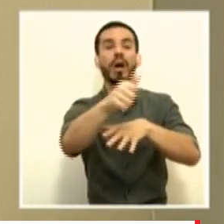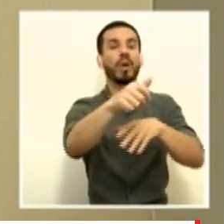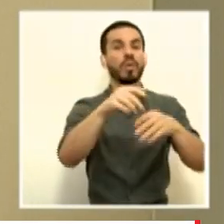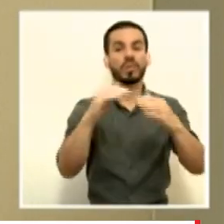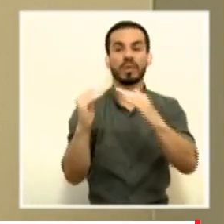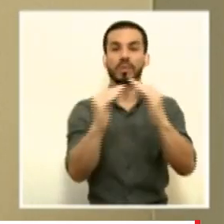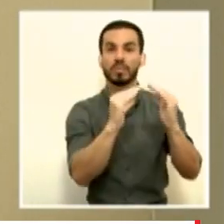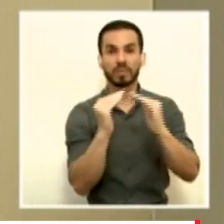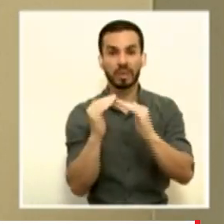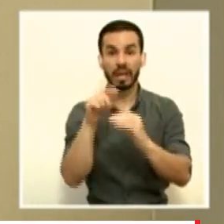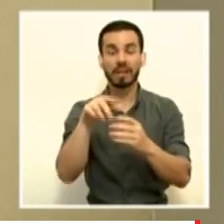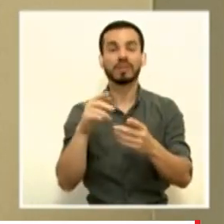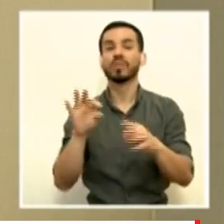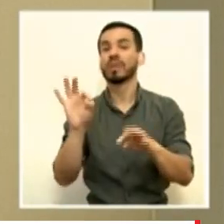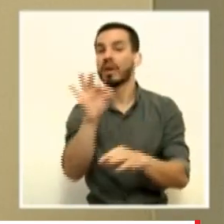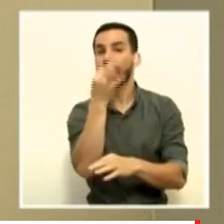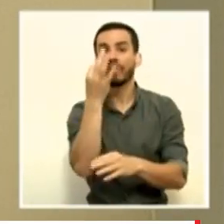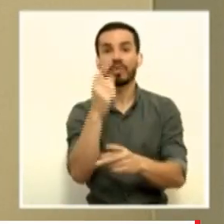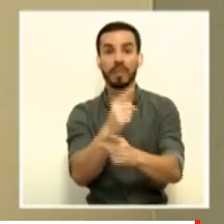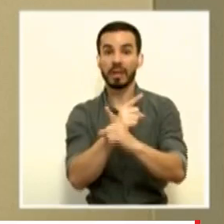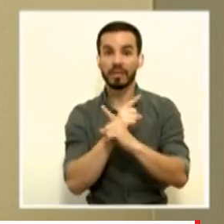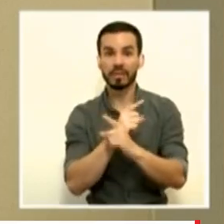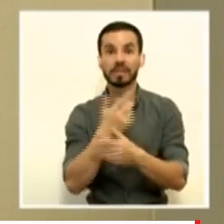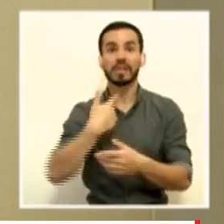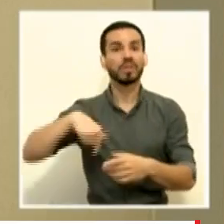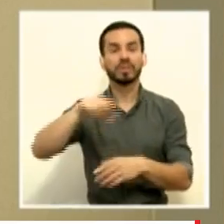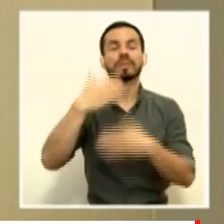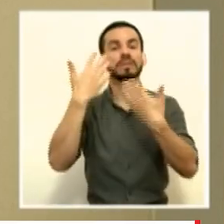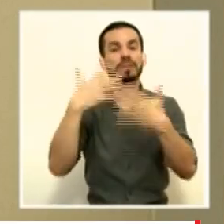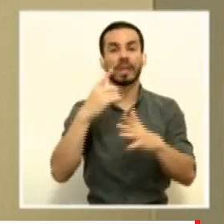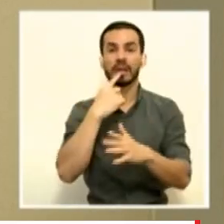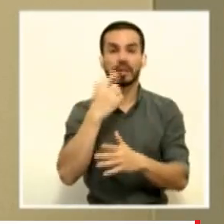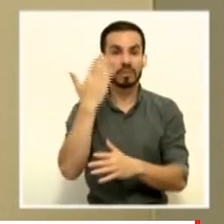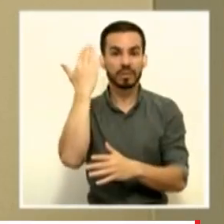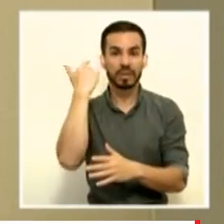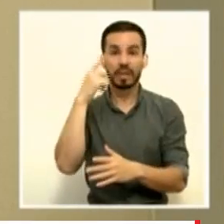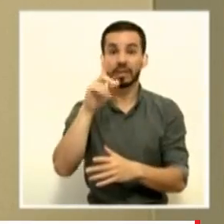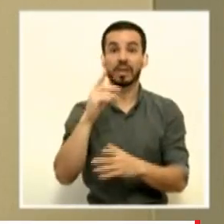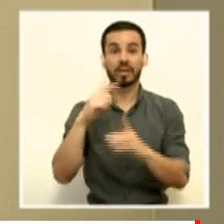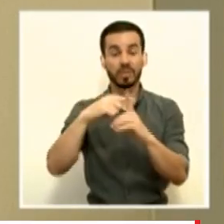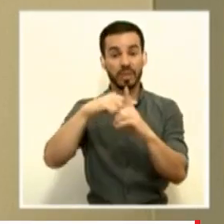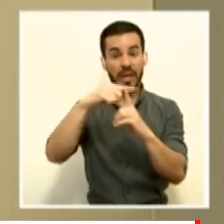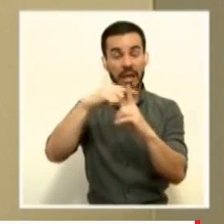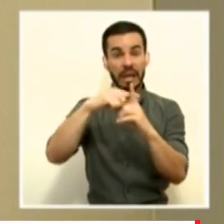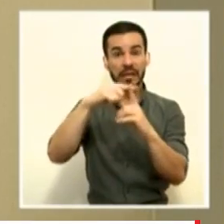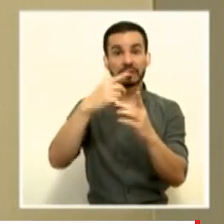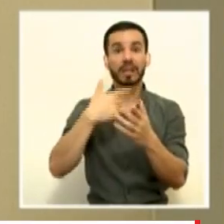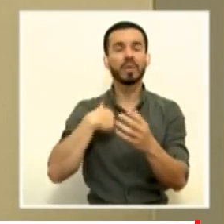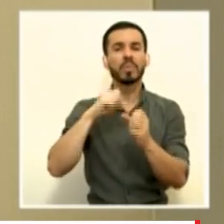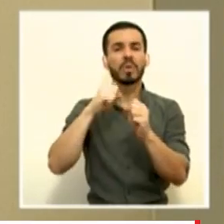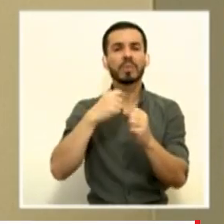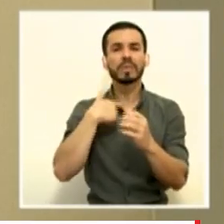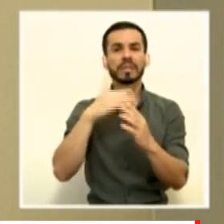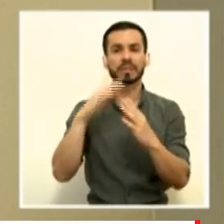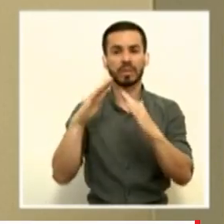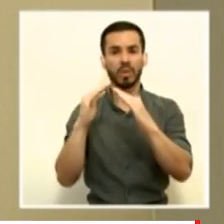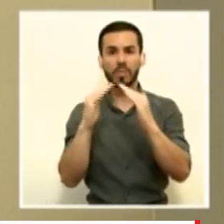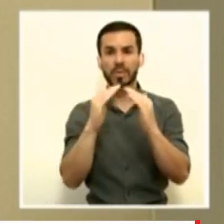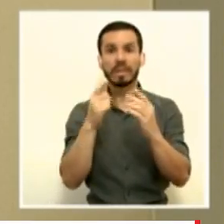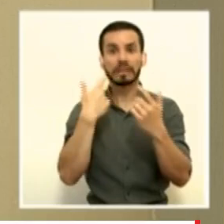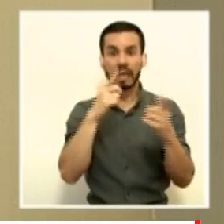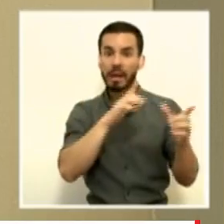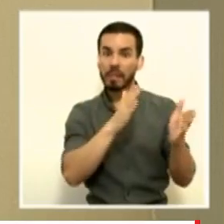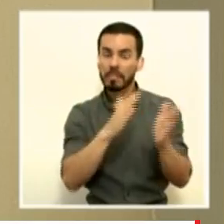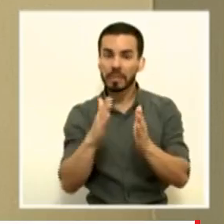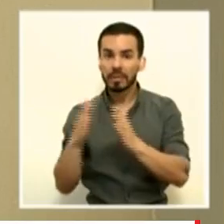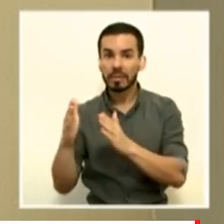de la comunidad. Es un mecanismo de defensa. Ya lo hemos dicho, que casi que en una escala donde podemos decir que una comunidad está